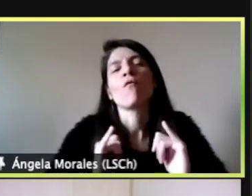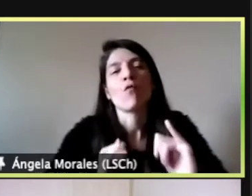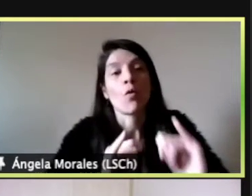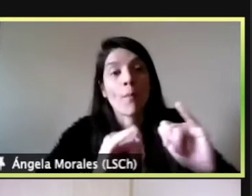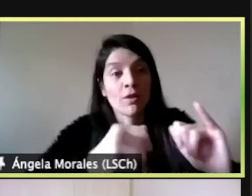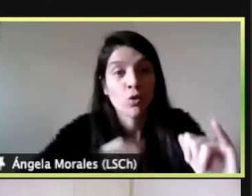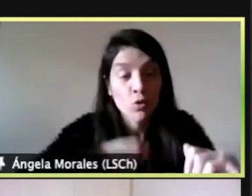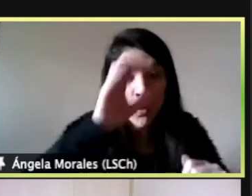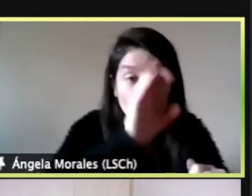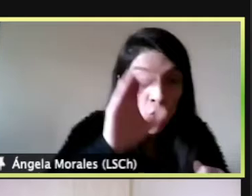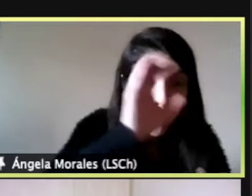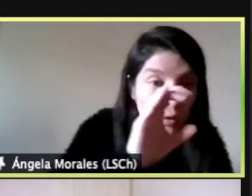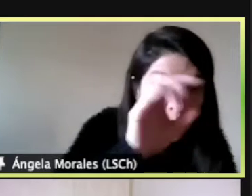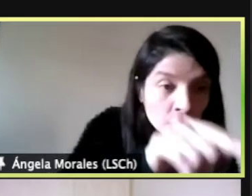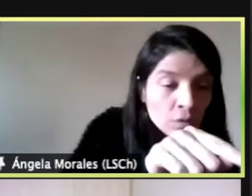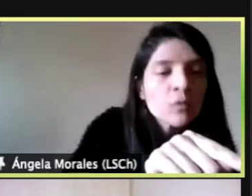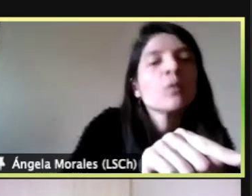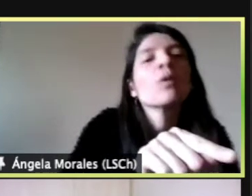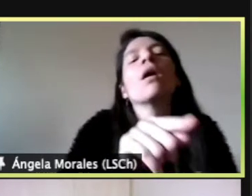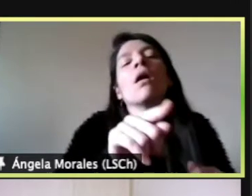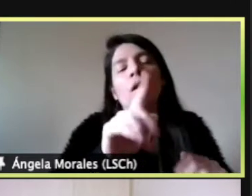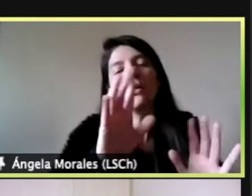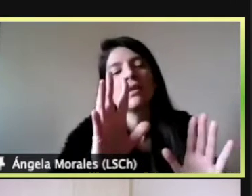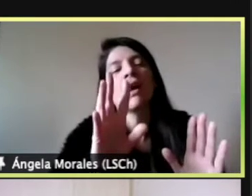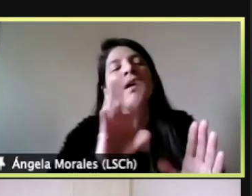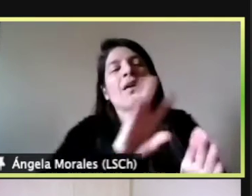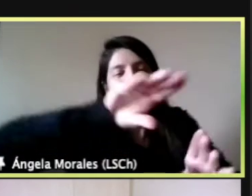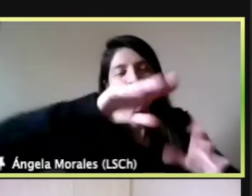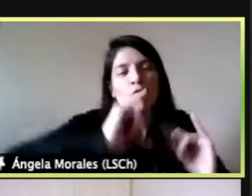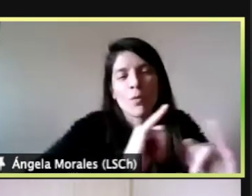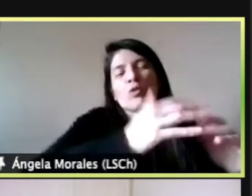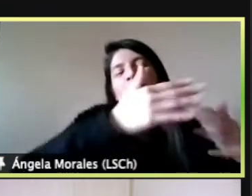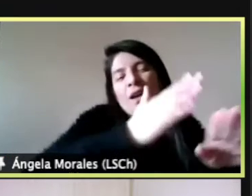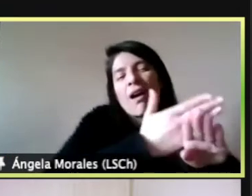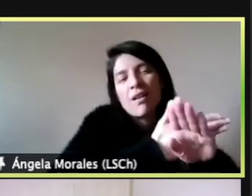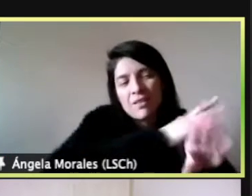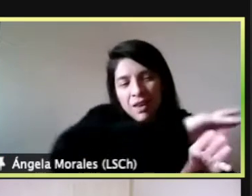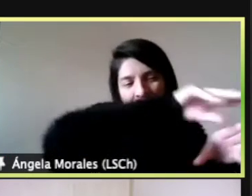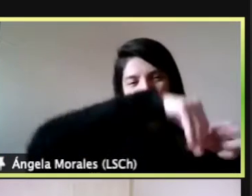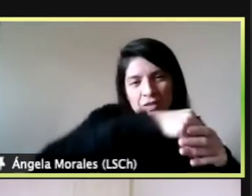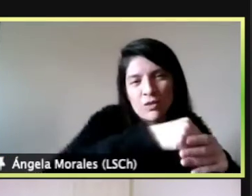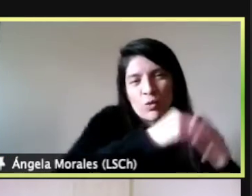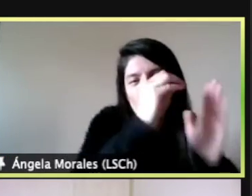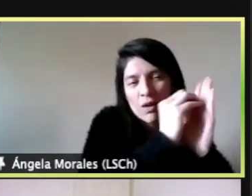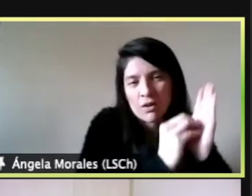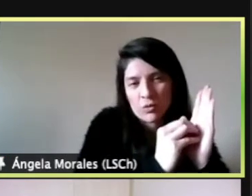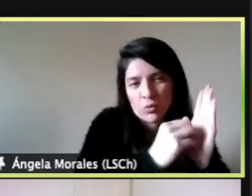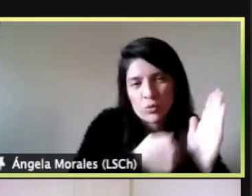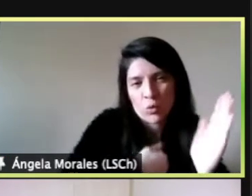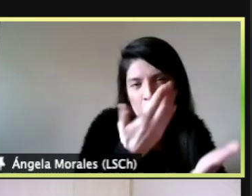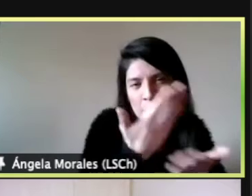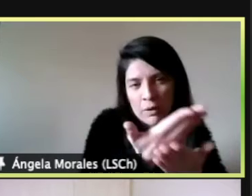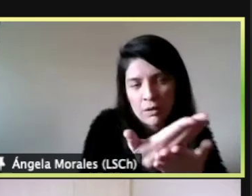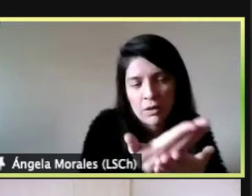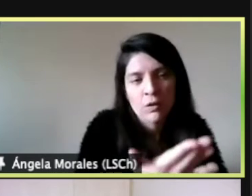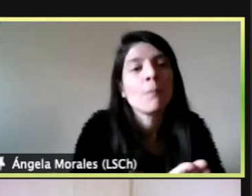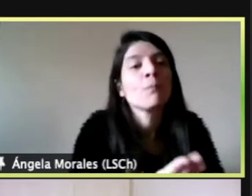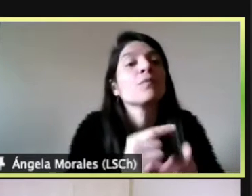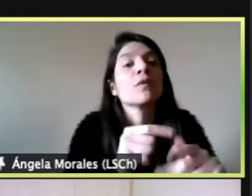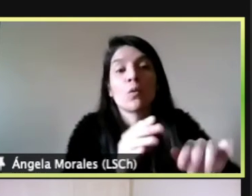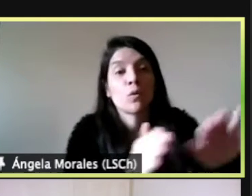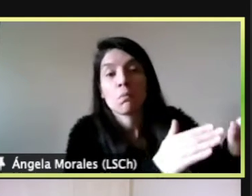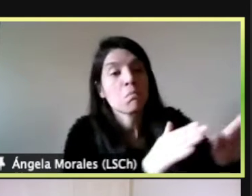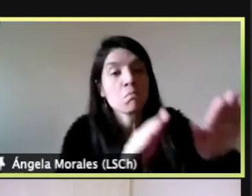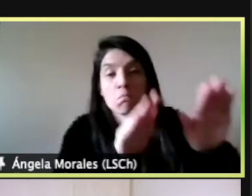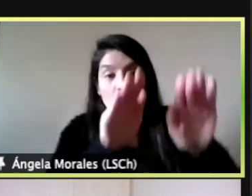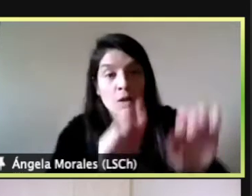de los datos que yo le estoy pidiendo. Vamos a hacer exactamente lo mismo con el reporte del proyecto. Vamos a ir acá